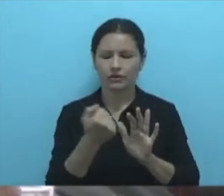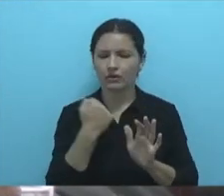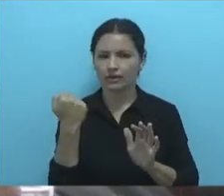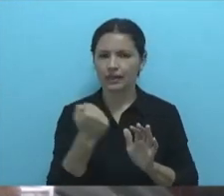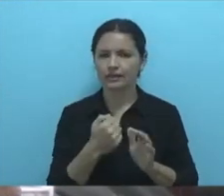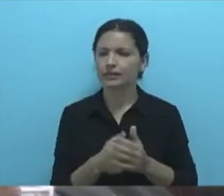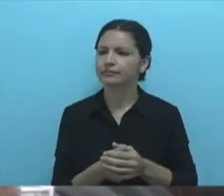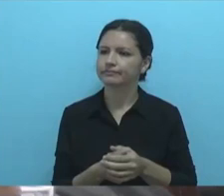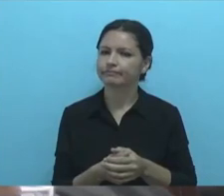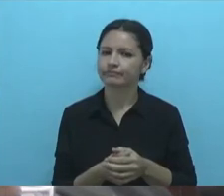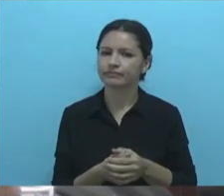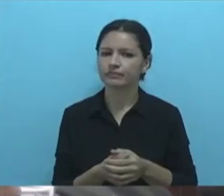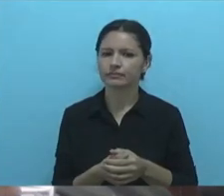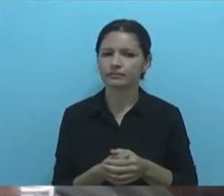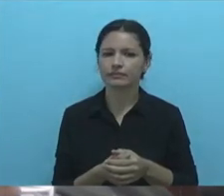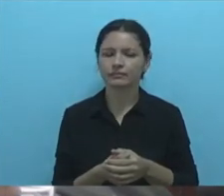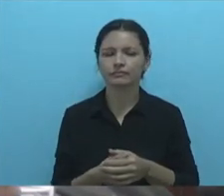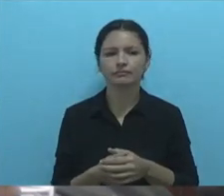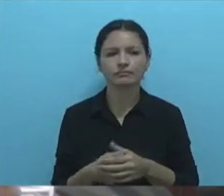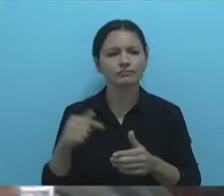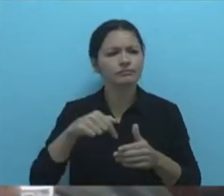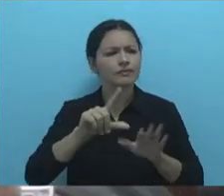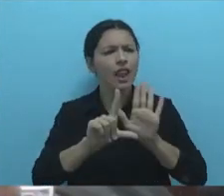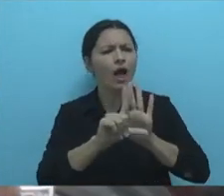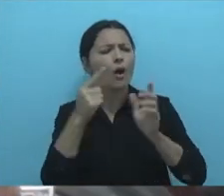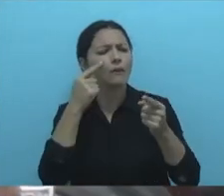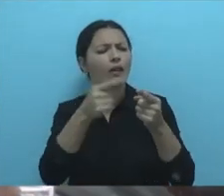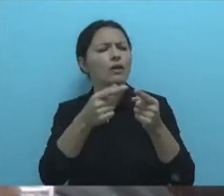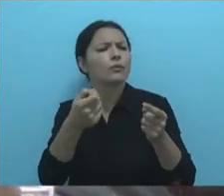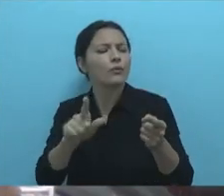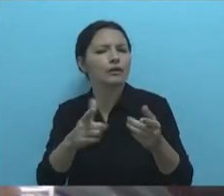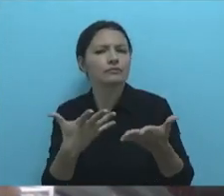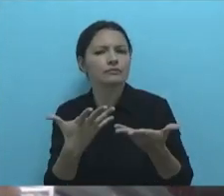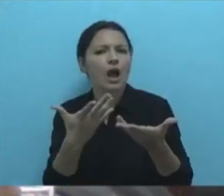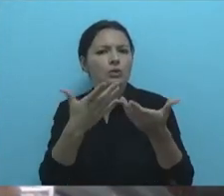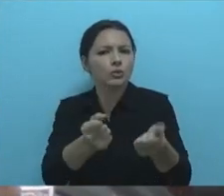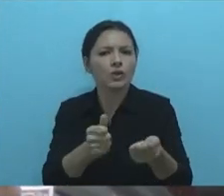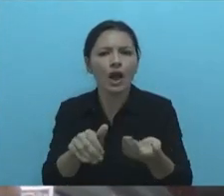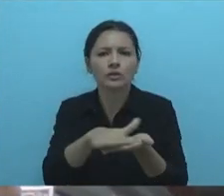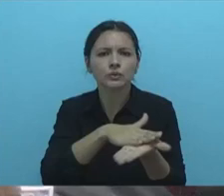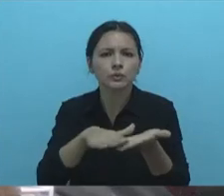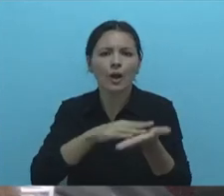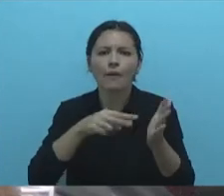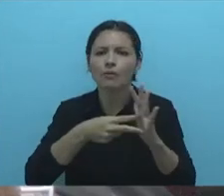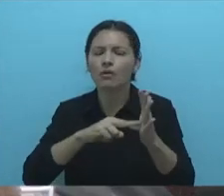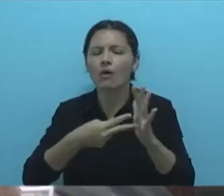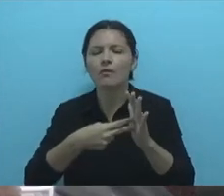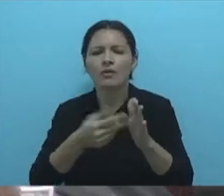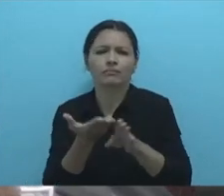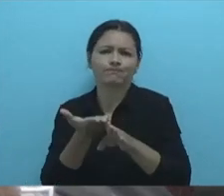la diputada Catalina viene a reparar el daño que el propio estado generó a una población